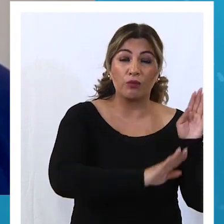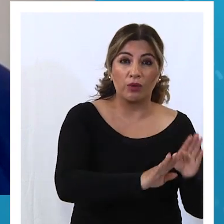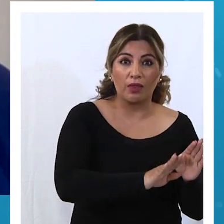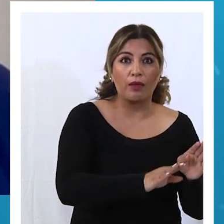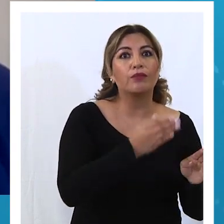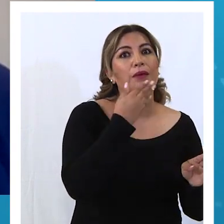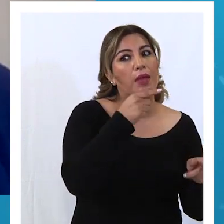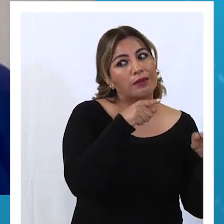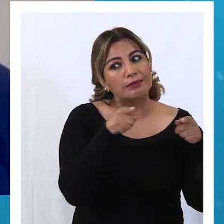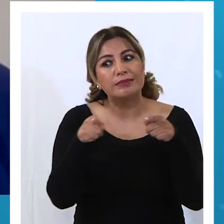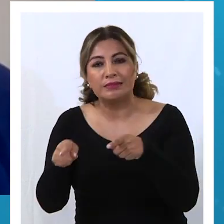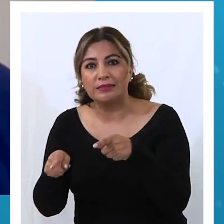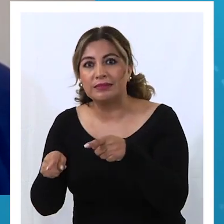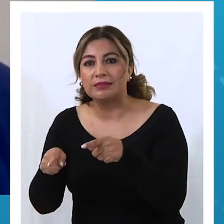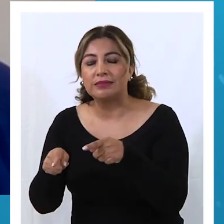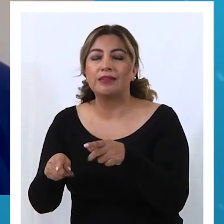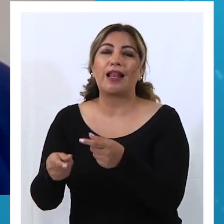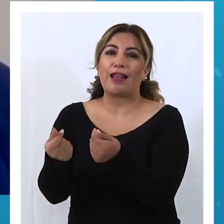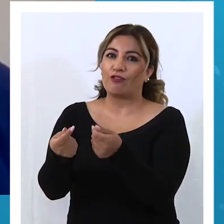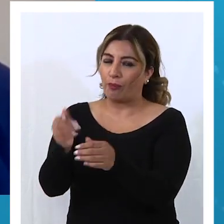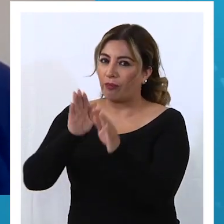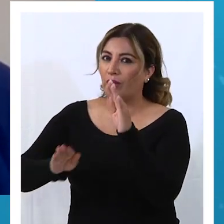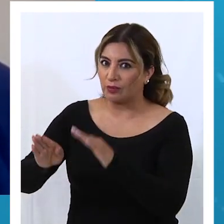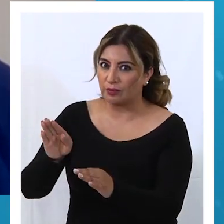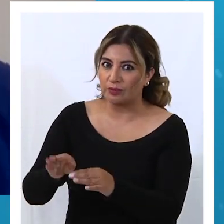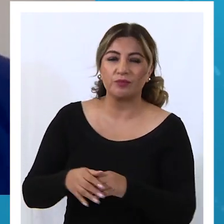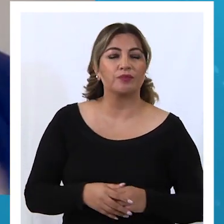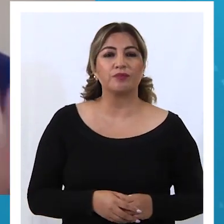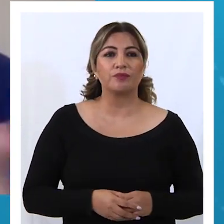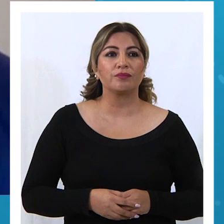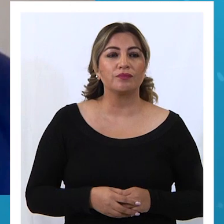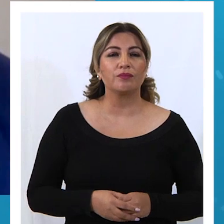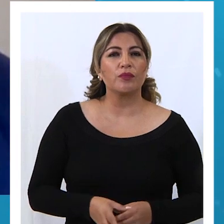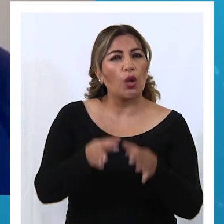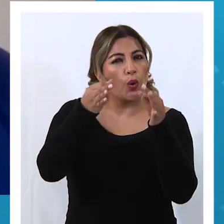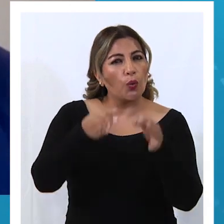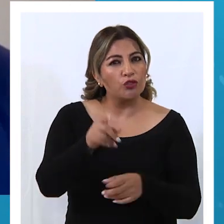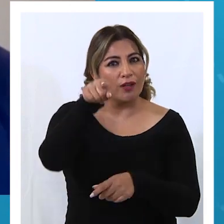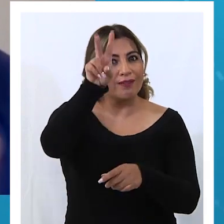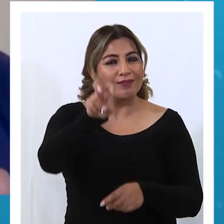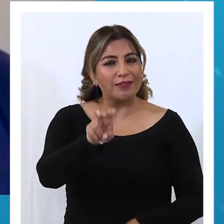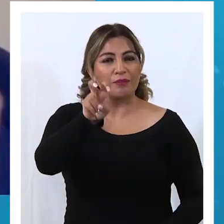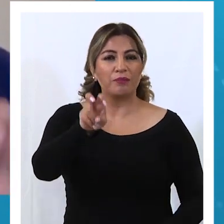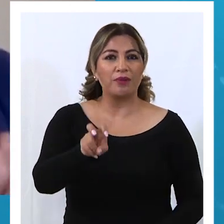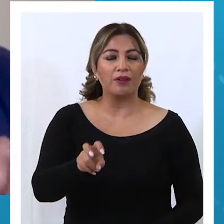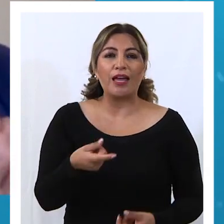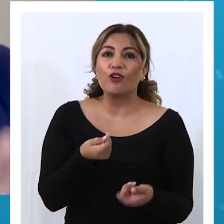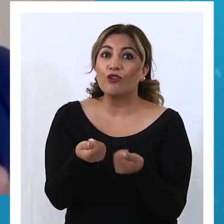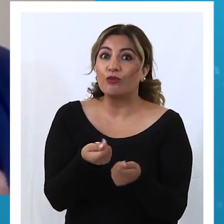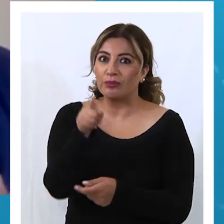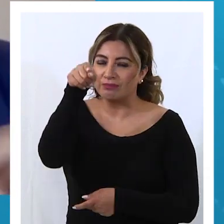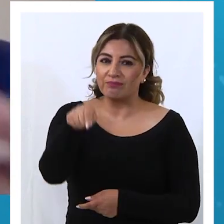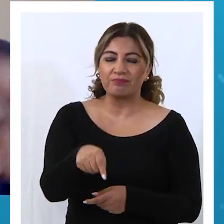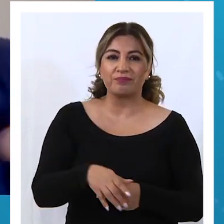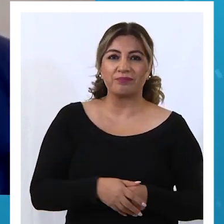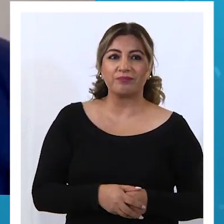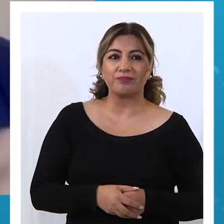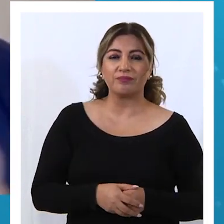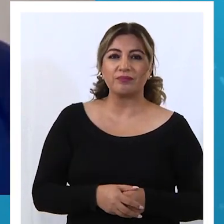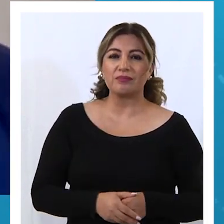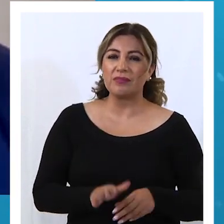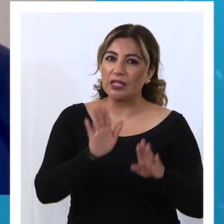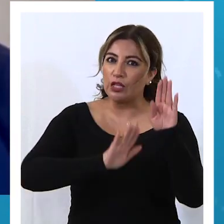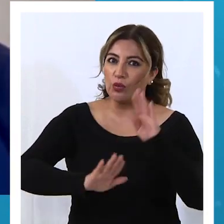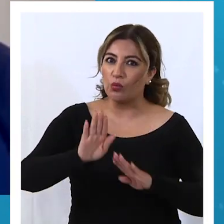ojo en la economía, porque no se puede descuidar la economía tampoco. Ujú. Carlos, justamente hablando un poco también de la economía y de